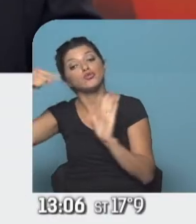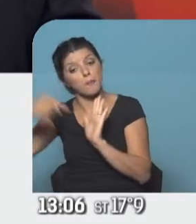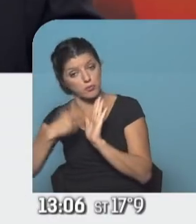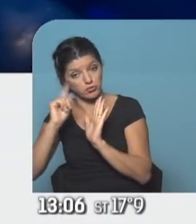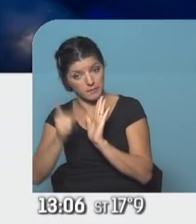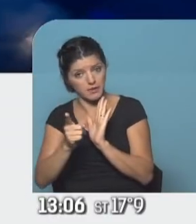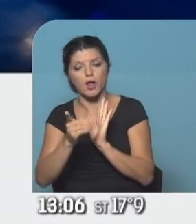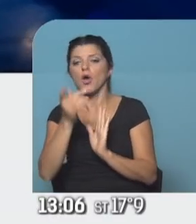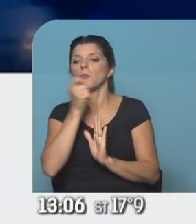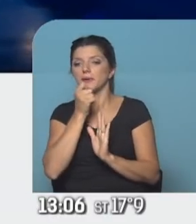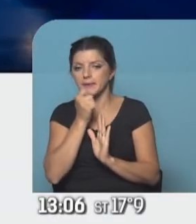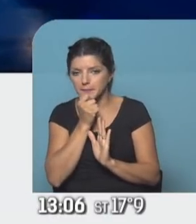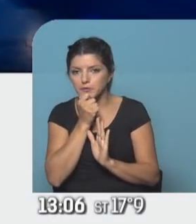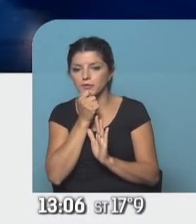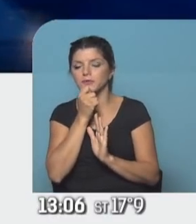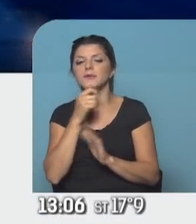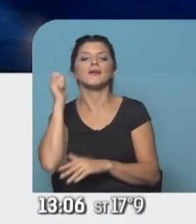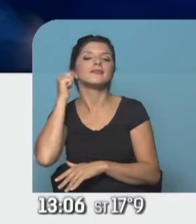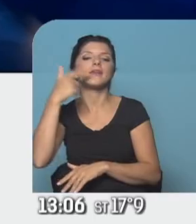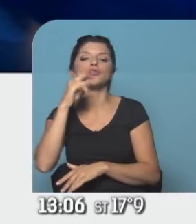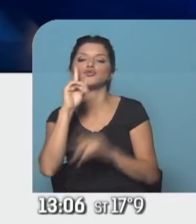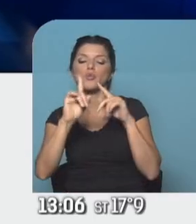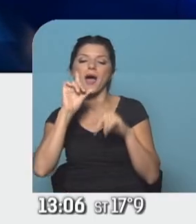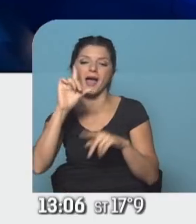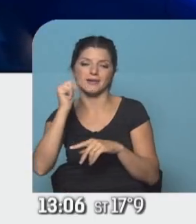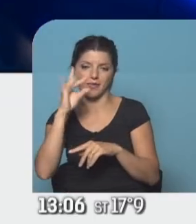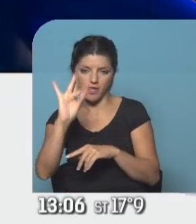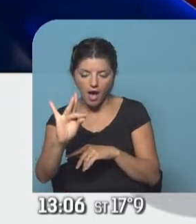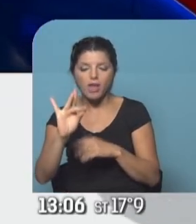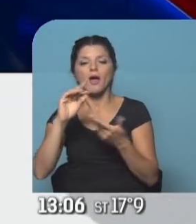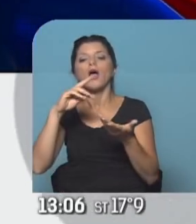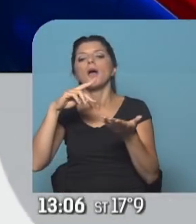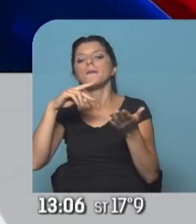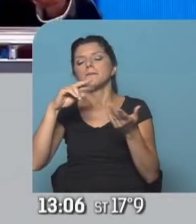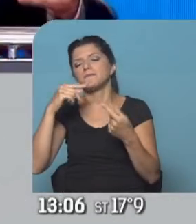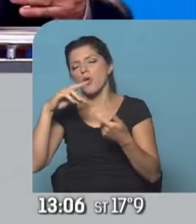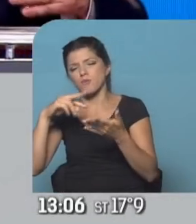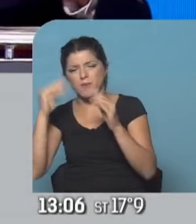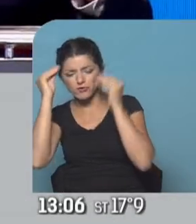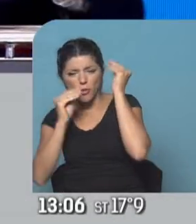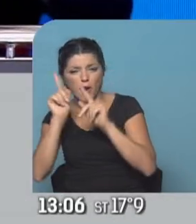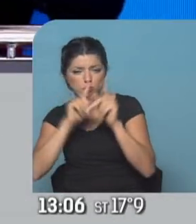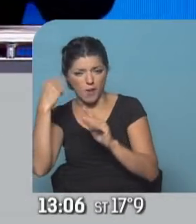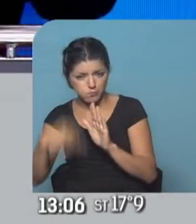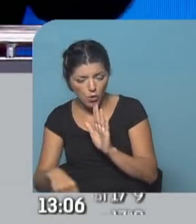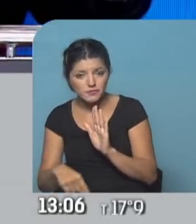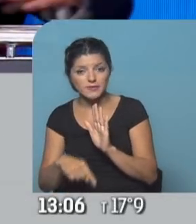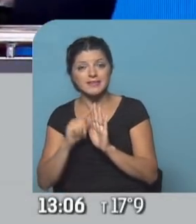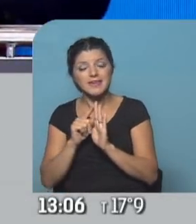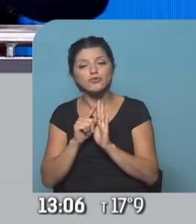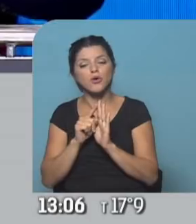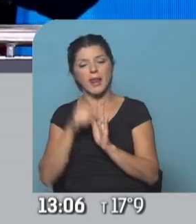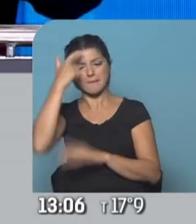cuenta, orientaciones sexuales, preocupaciones por temas específicos que van definiendo la conducta electoral de un